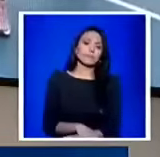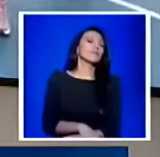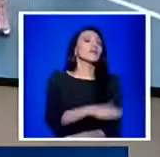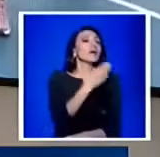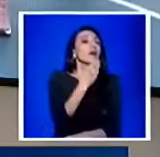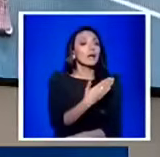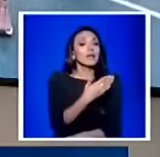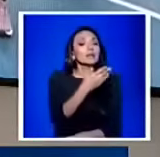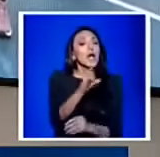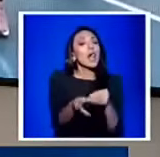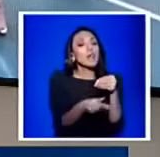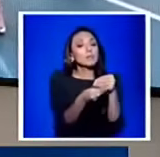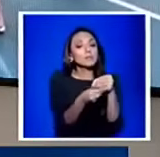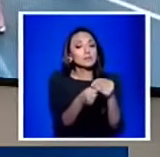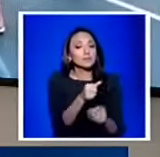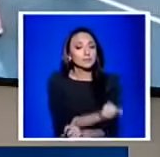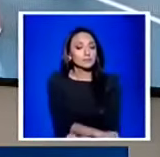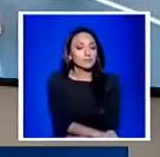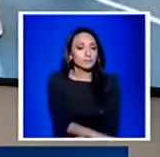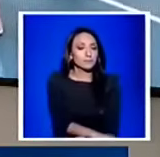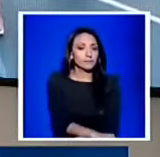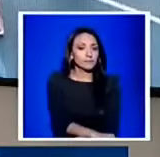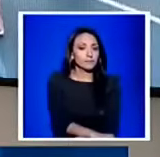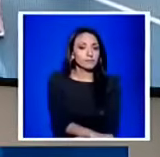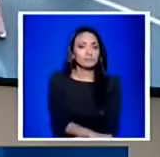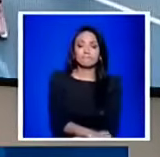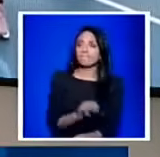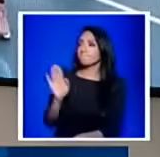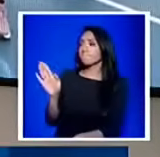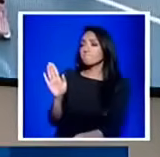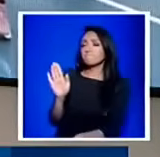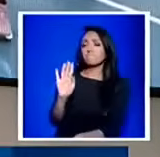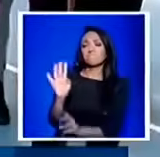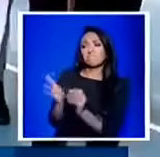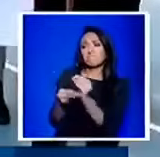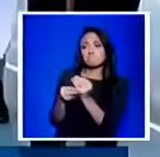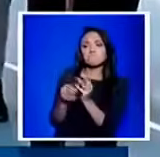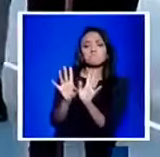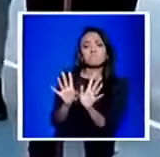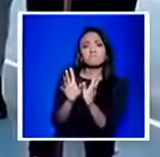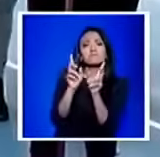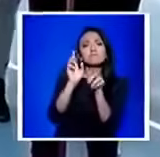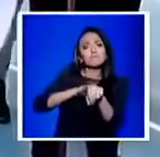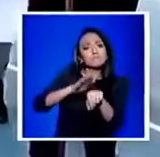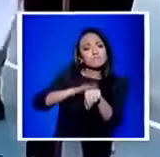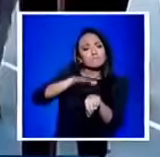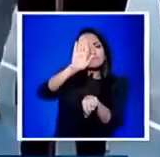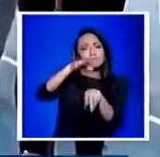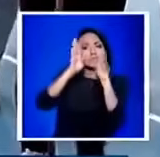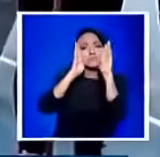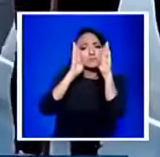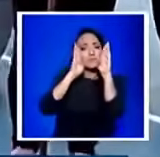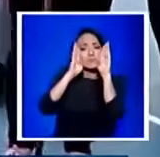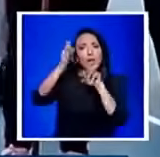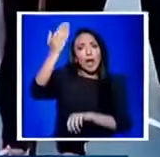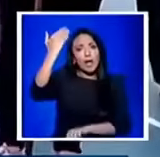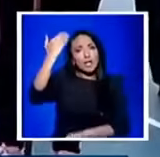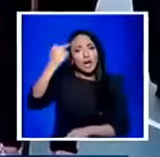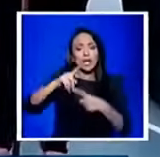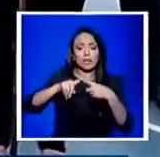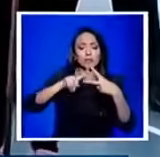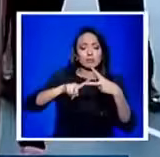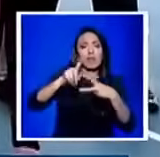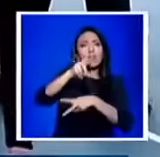finalmente algo que decir. Pues no, igual nuevamente exhortar a las autoridades, al alcalde Pavel Muñoz y a